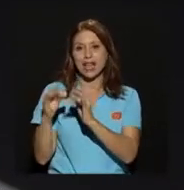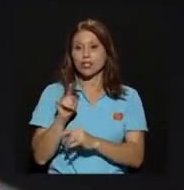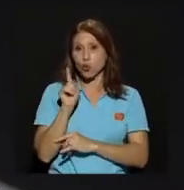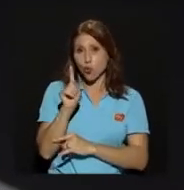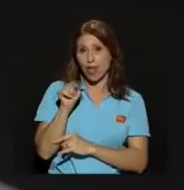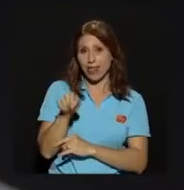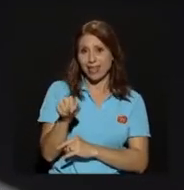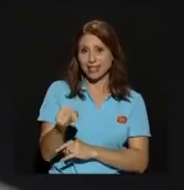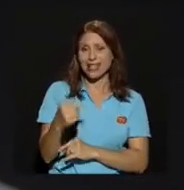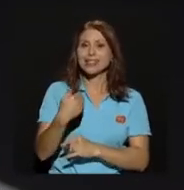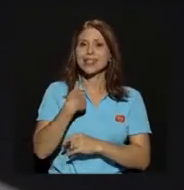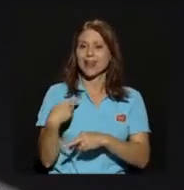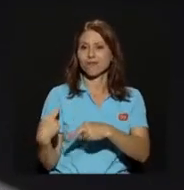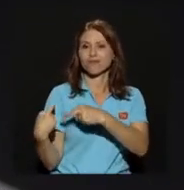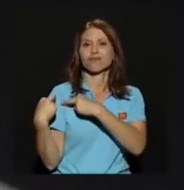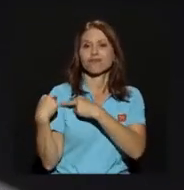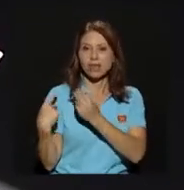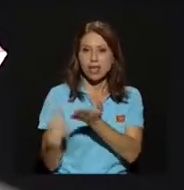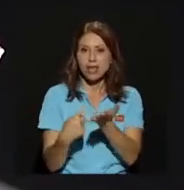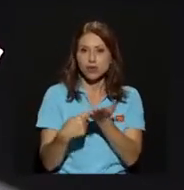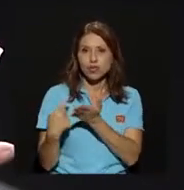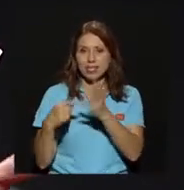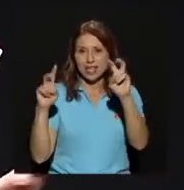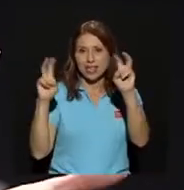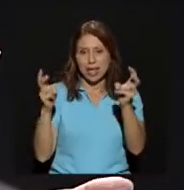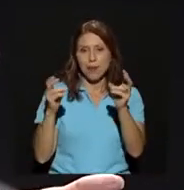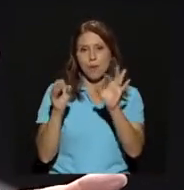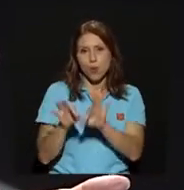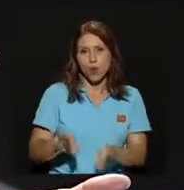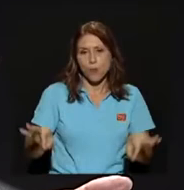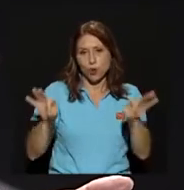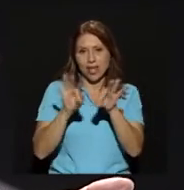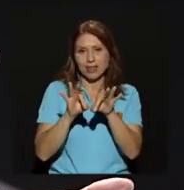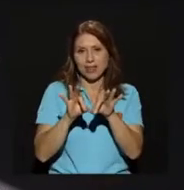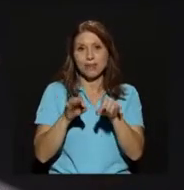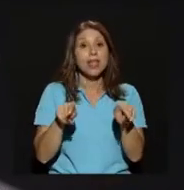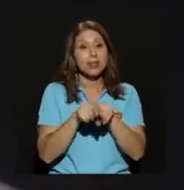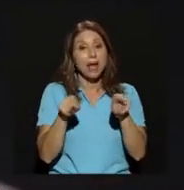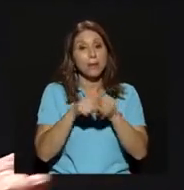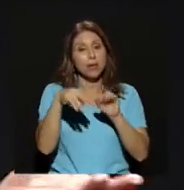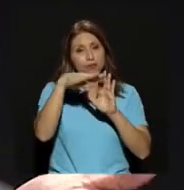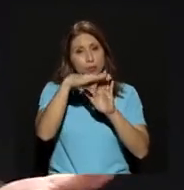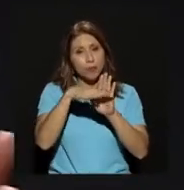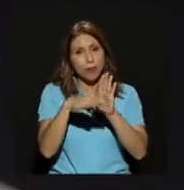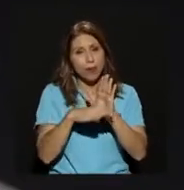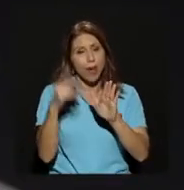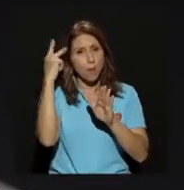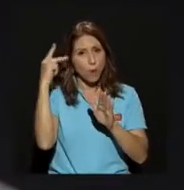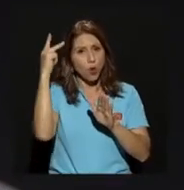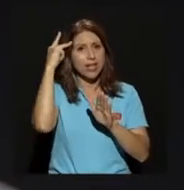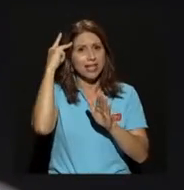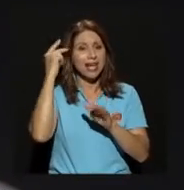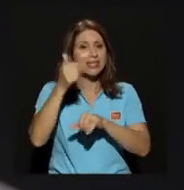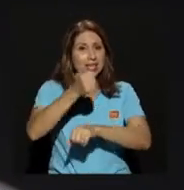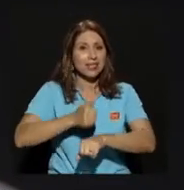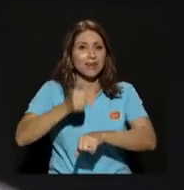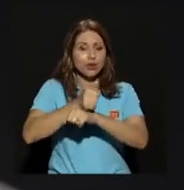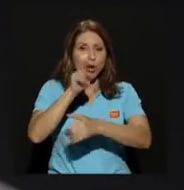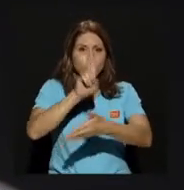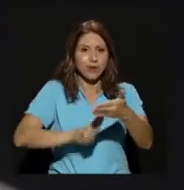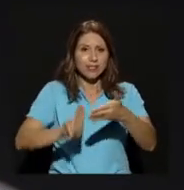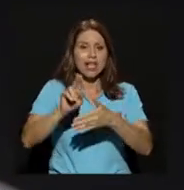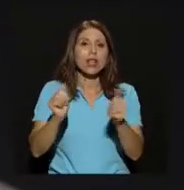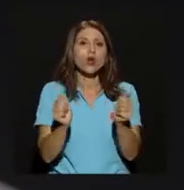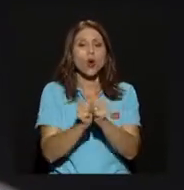parece crucial. Hay una serie de políticas que la universidad también estableció a través del mismo Consejo Universitario sobre el tema